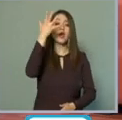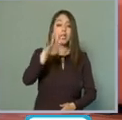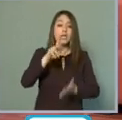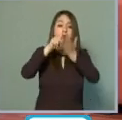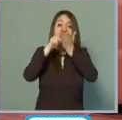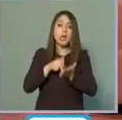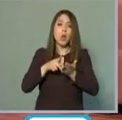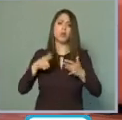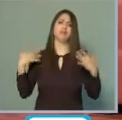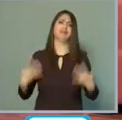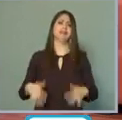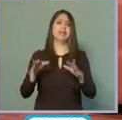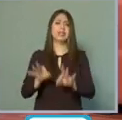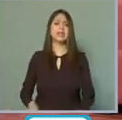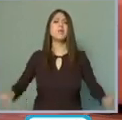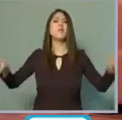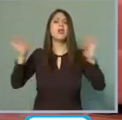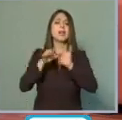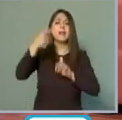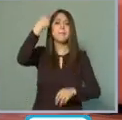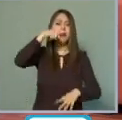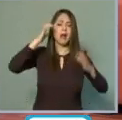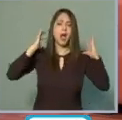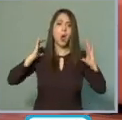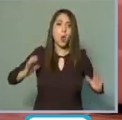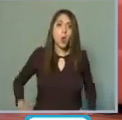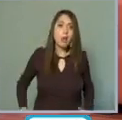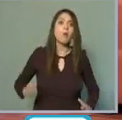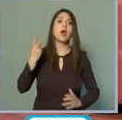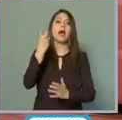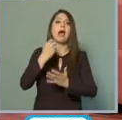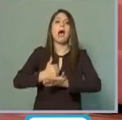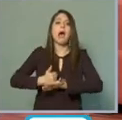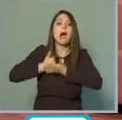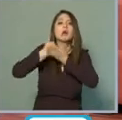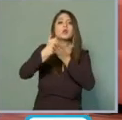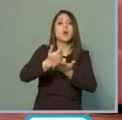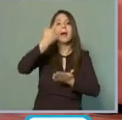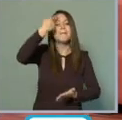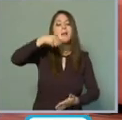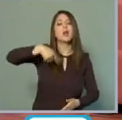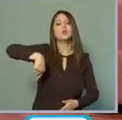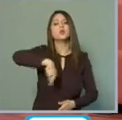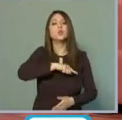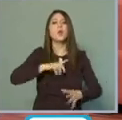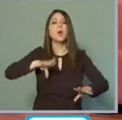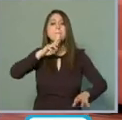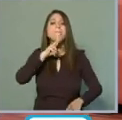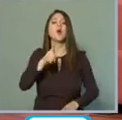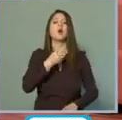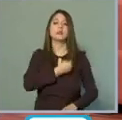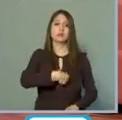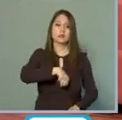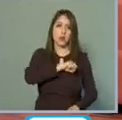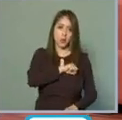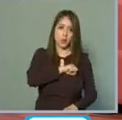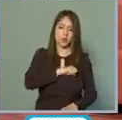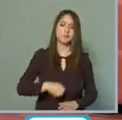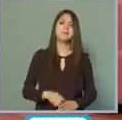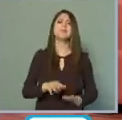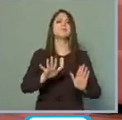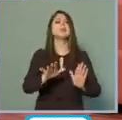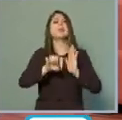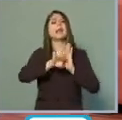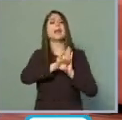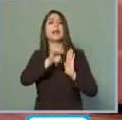una ventaja enorme para el organismo, y esa pérdida va a ser muy adecuada para tener una mayor salud. Por ejemplo, ¿este